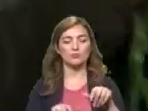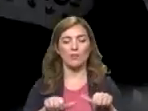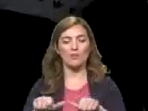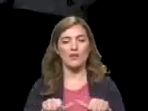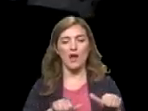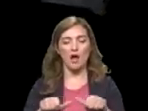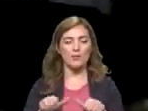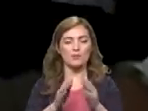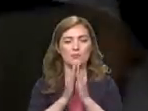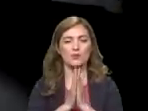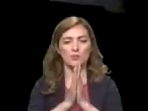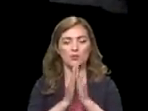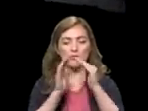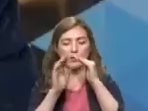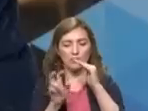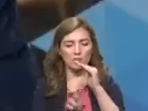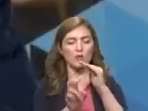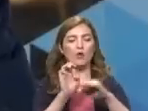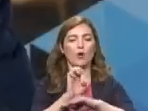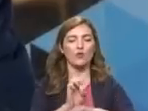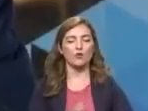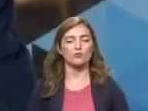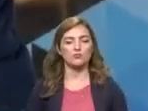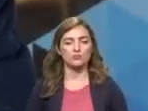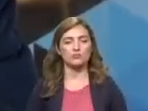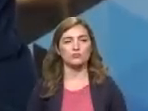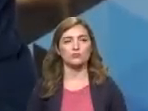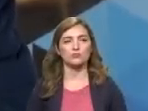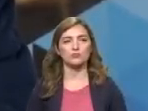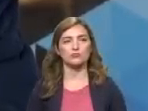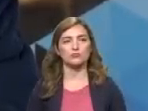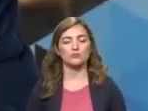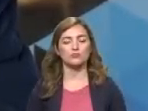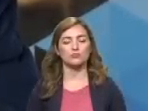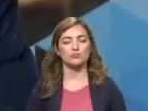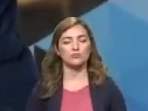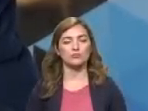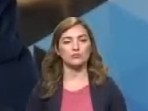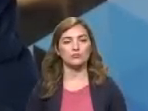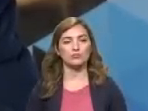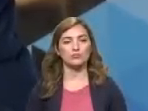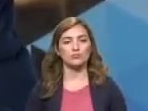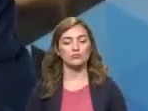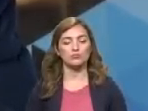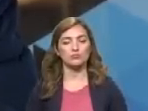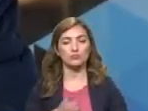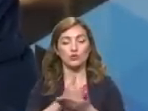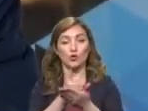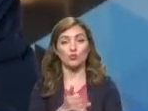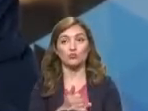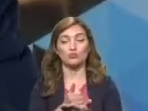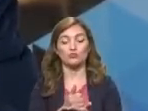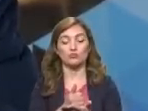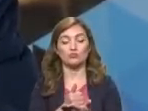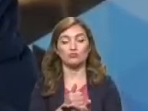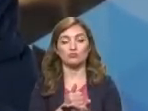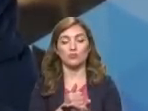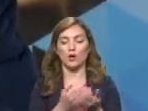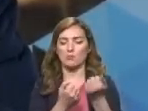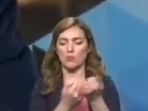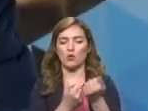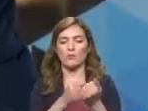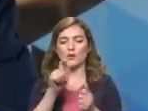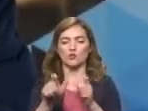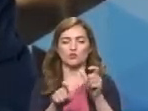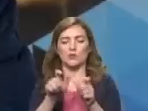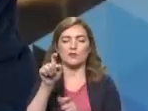trámites solicitando refugio. Vamos a continuar ofrecer asistencia, porque igual esas personas